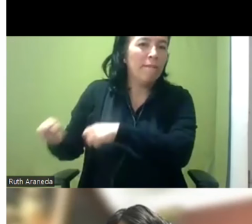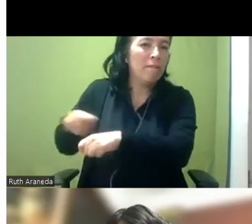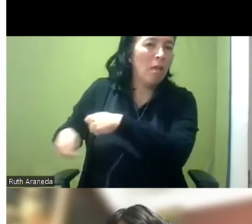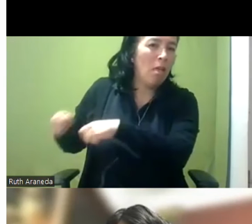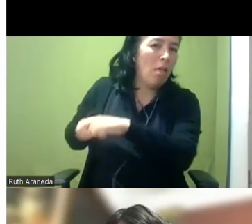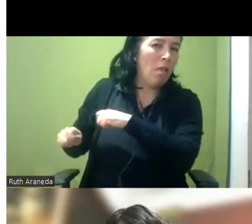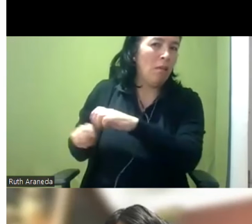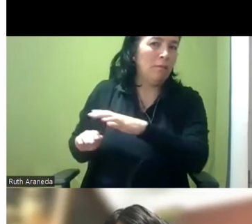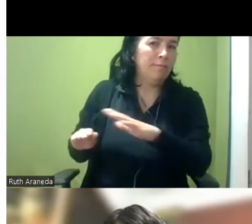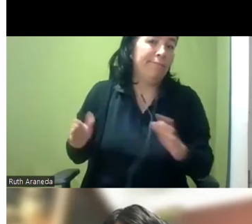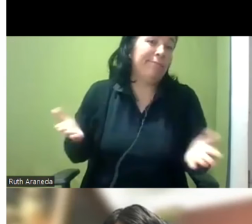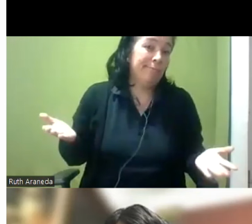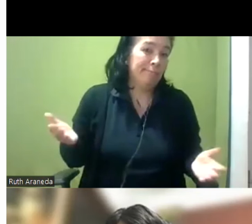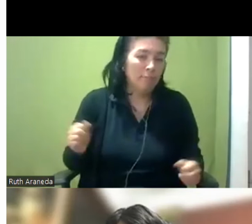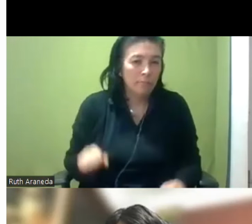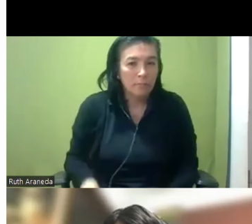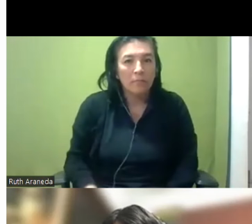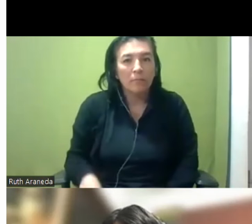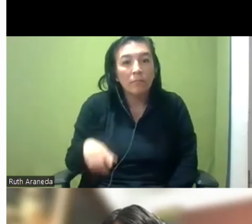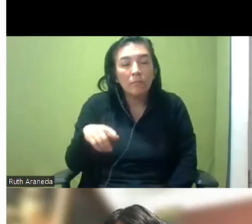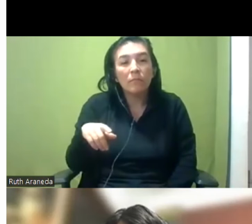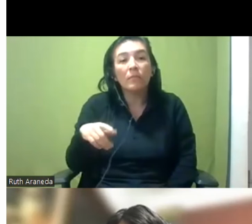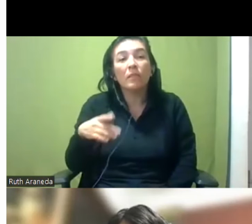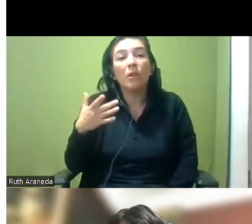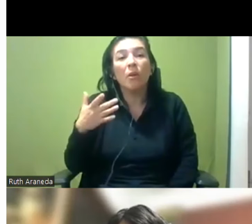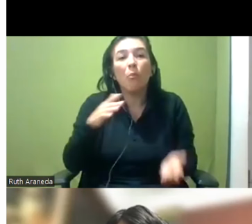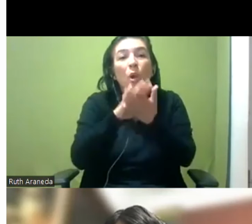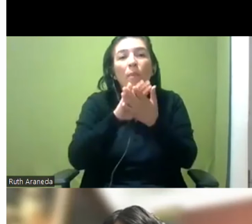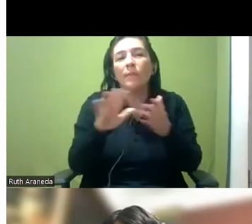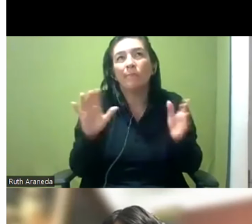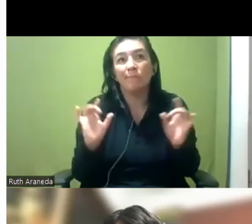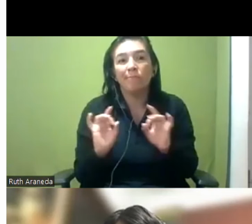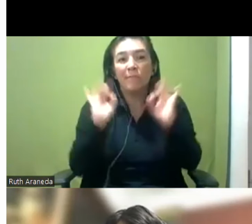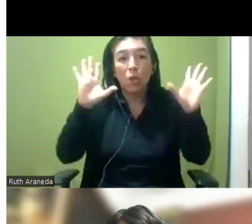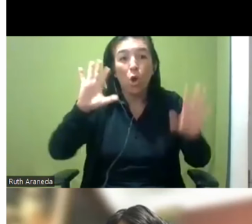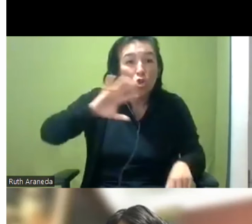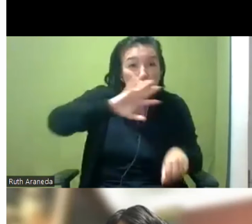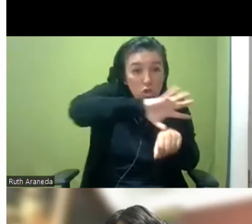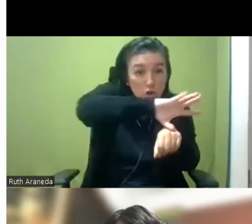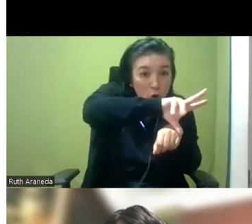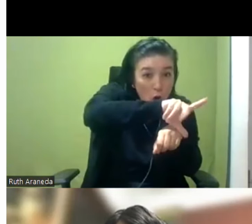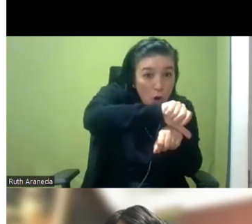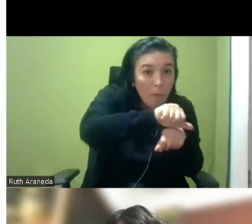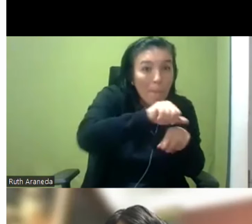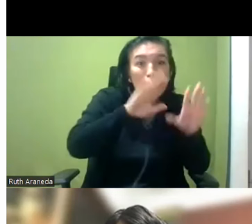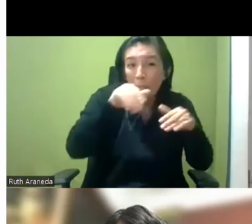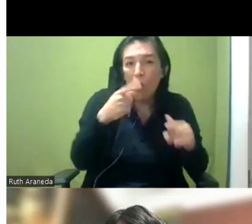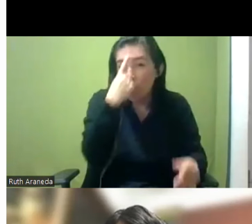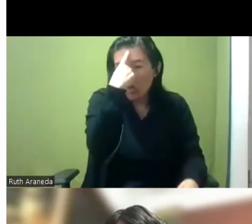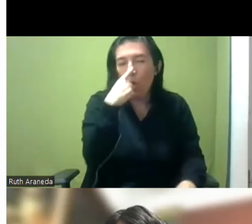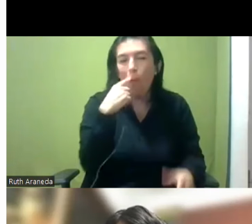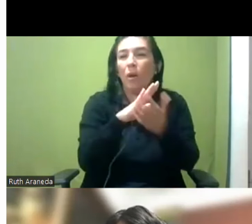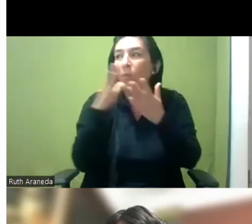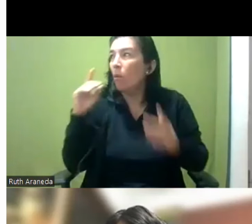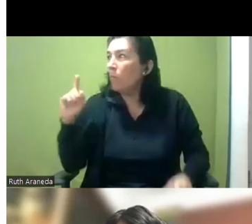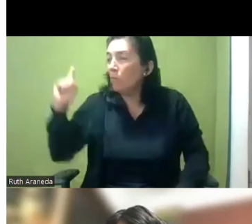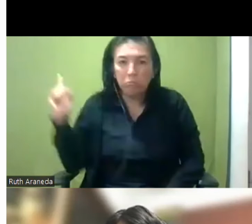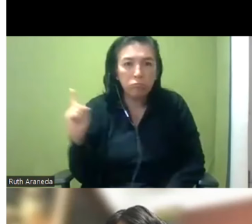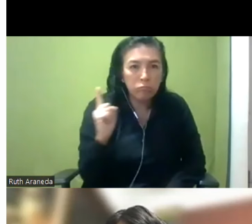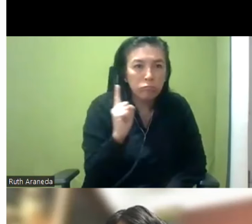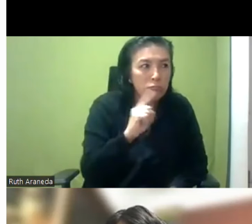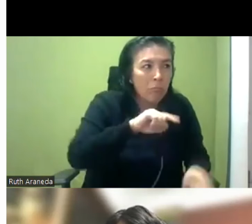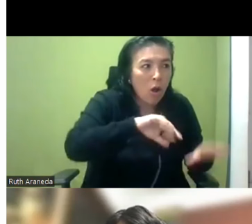volviendo un poquito atrás, si se produce un robo, incluso desde el museo, que